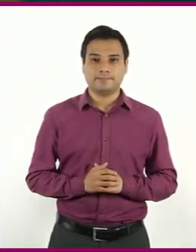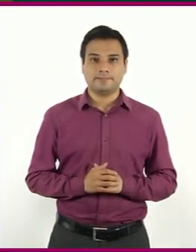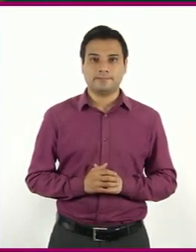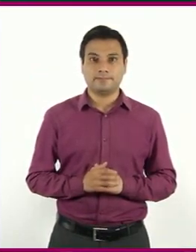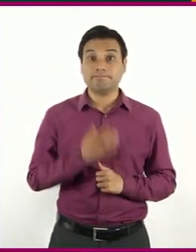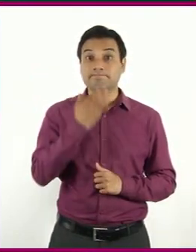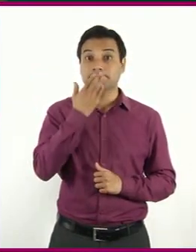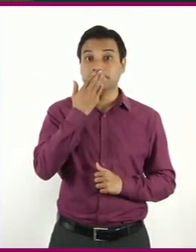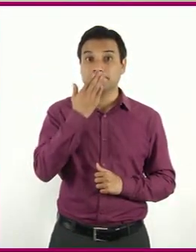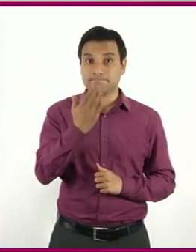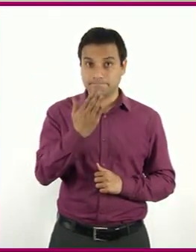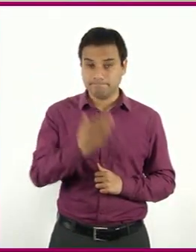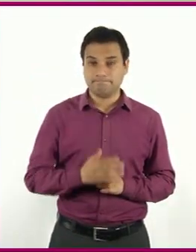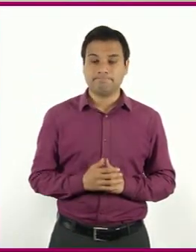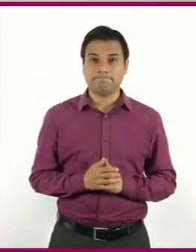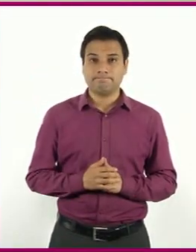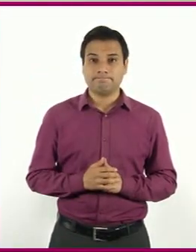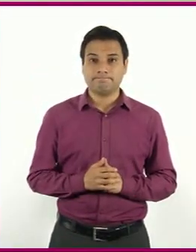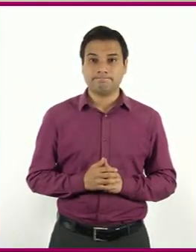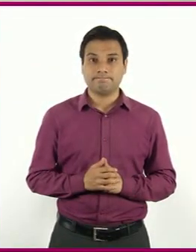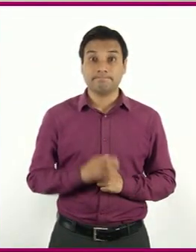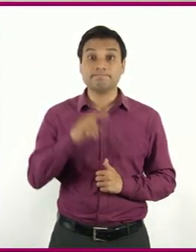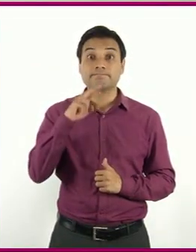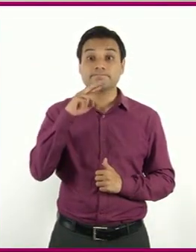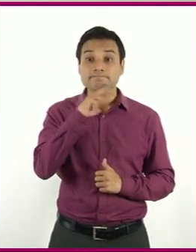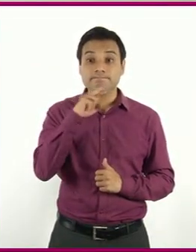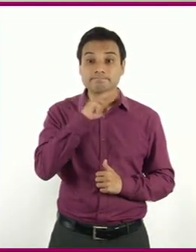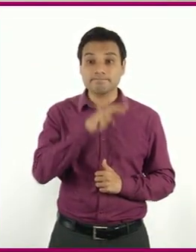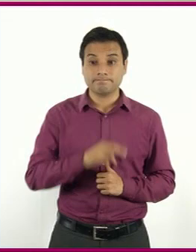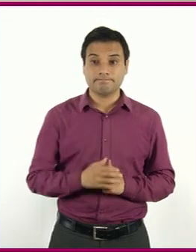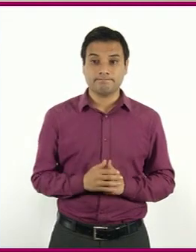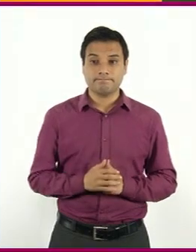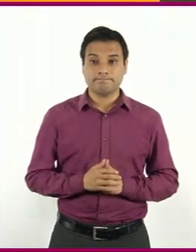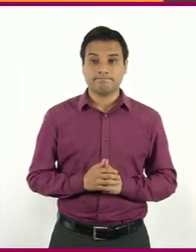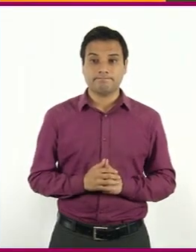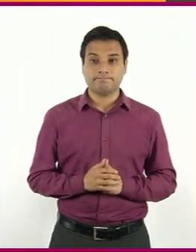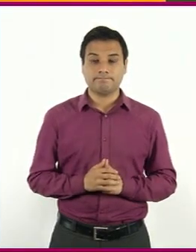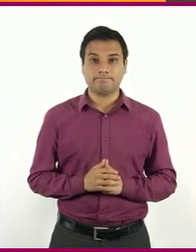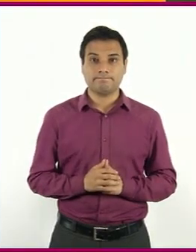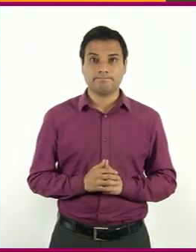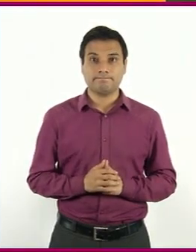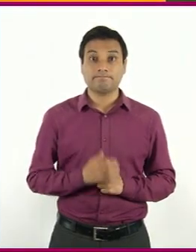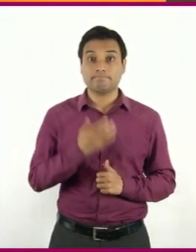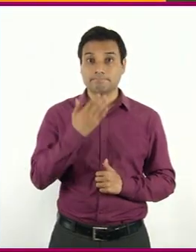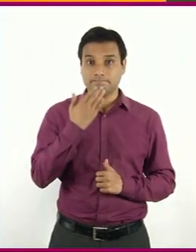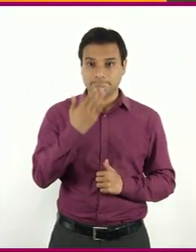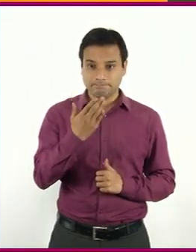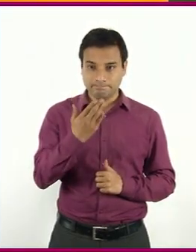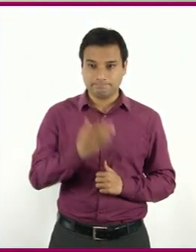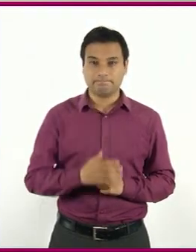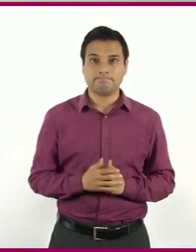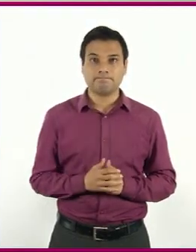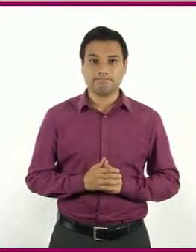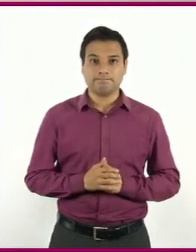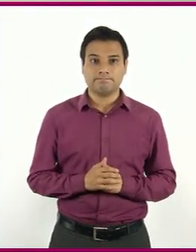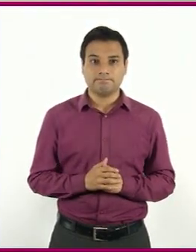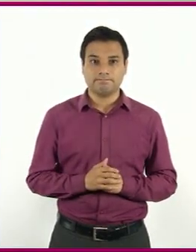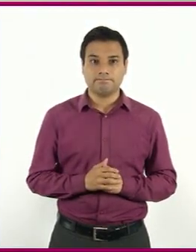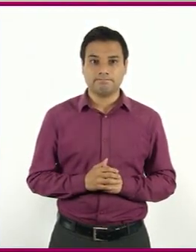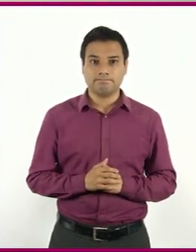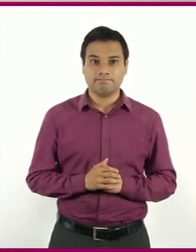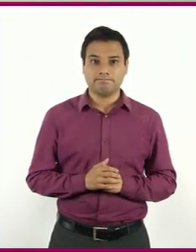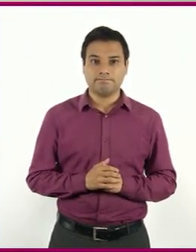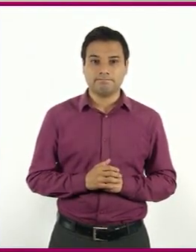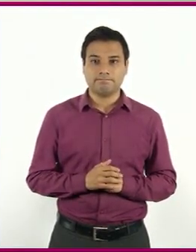Bien. Muy bien. ¿Listo? Un poquito más rápida. Eso. Bien, alto, profesor. Ahora, puede ser por